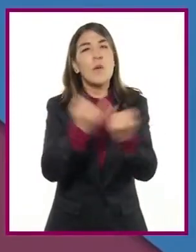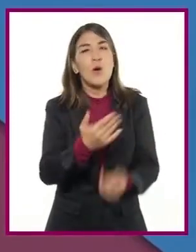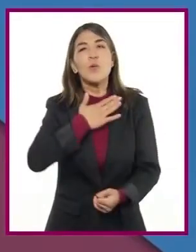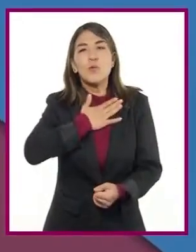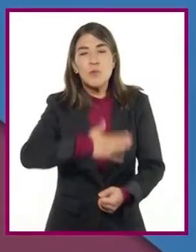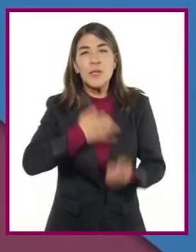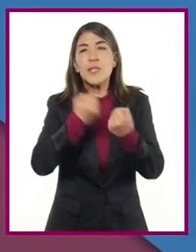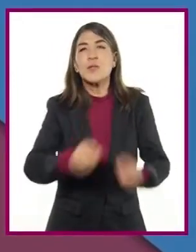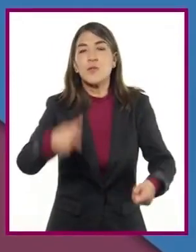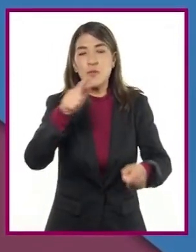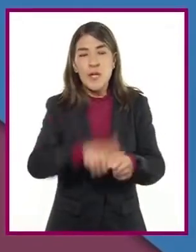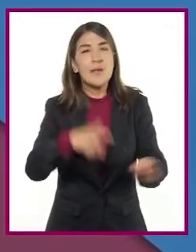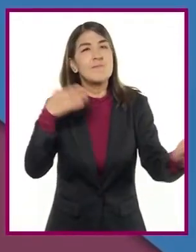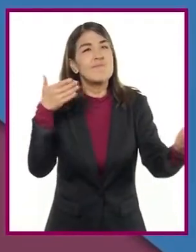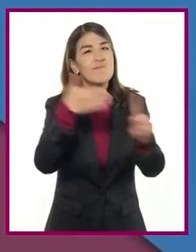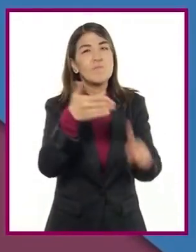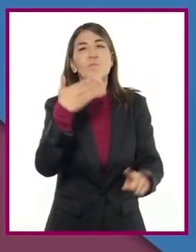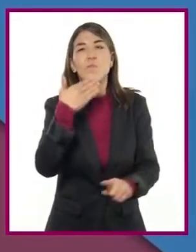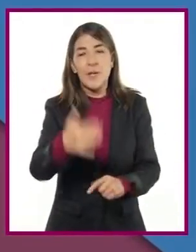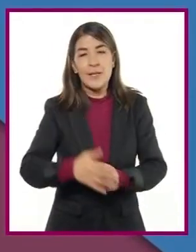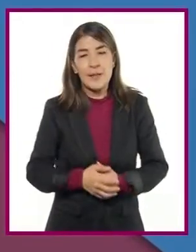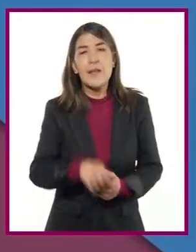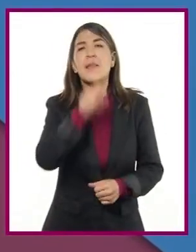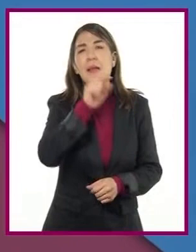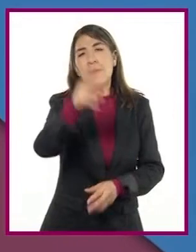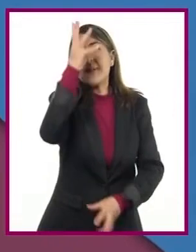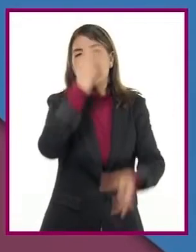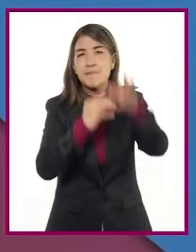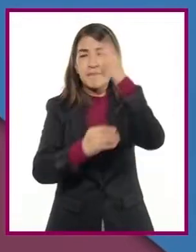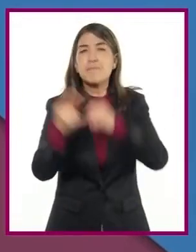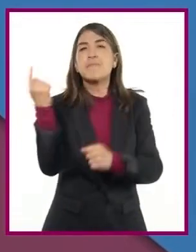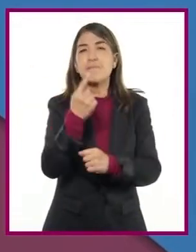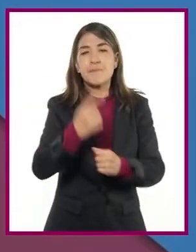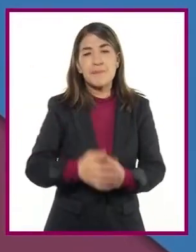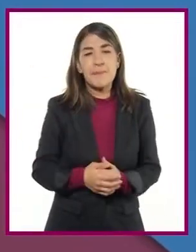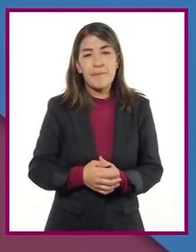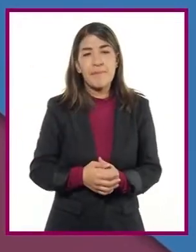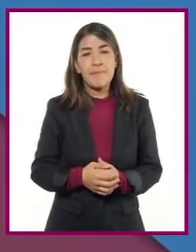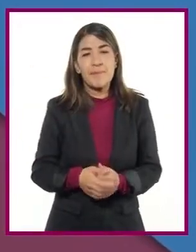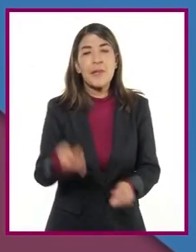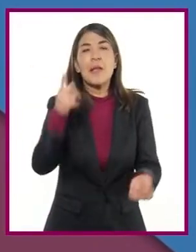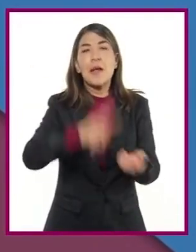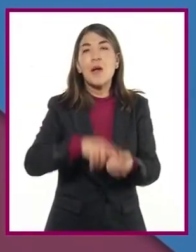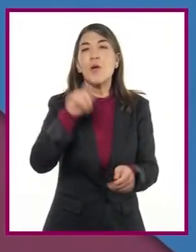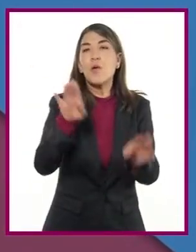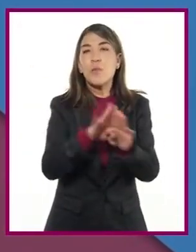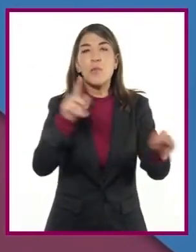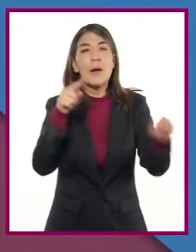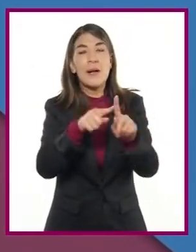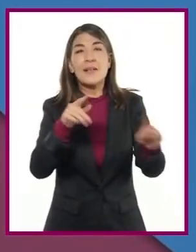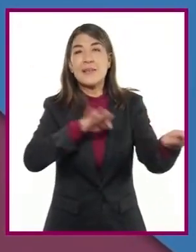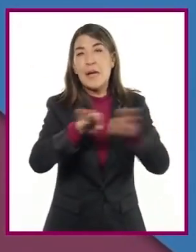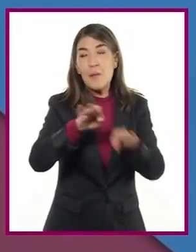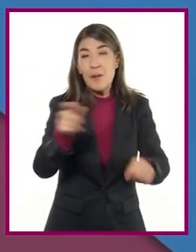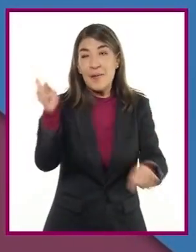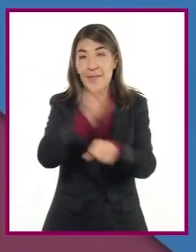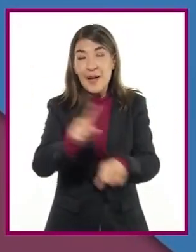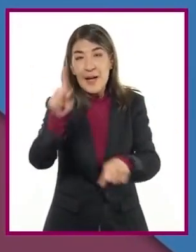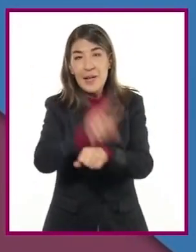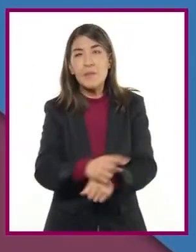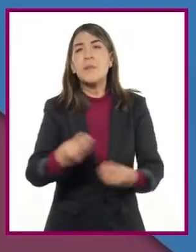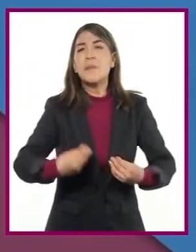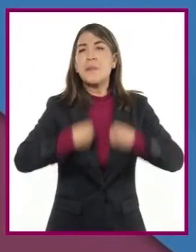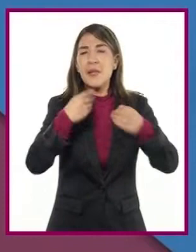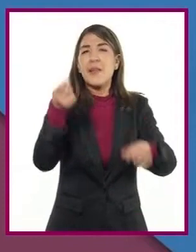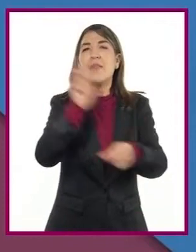y de forma objetiva. Aunque también aprenderemos que, accionando desde este principio en nuestra vida cotidiana, nos